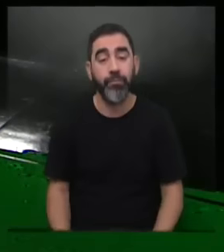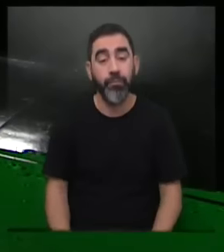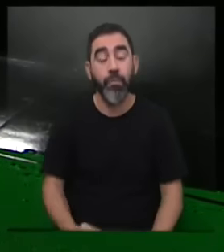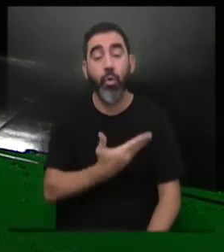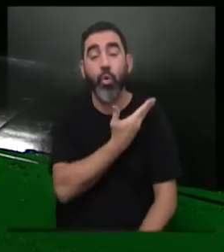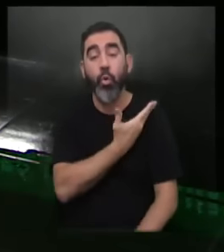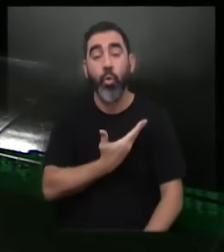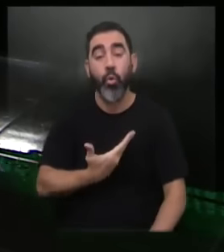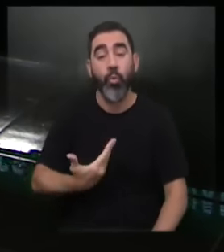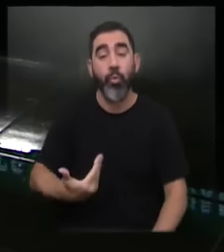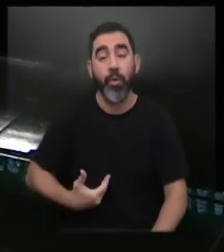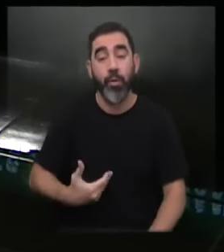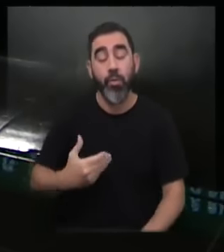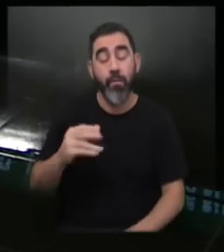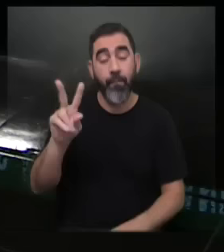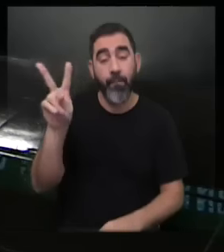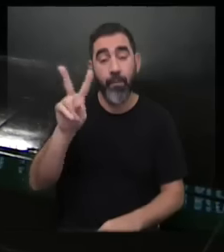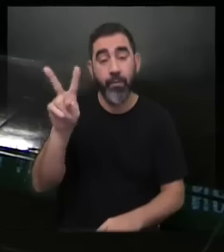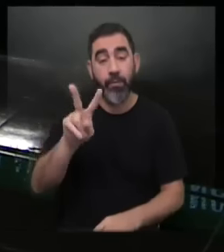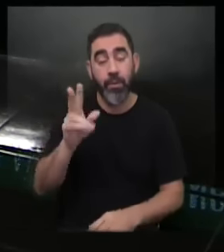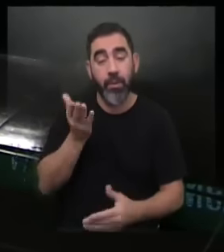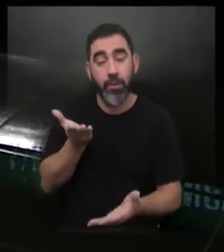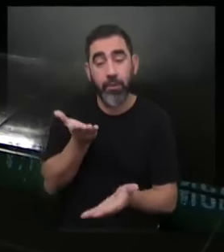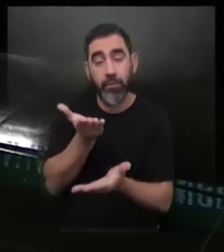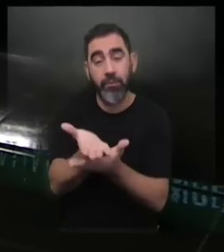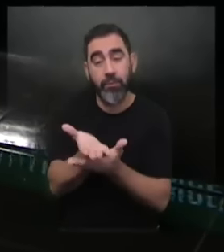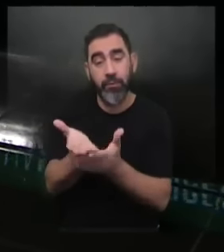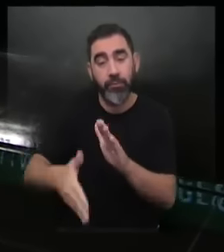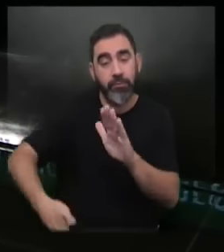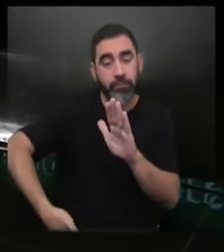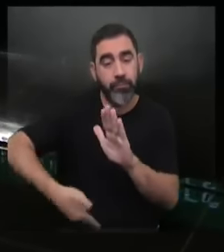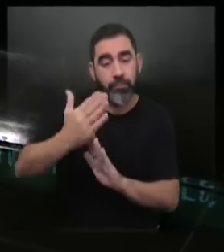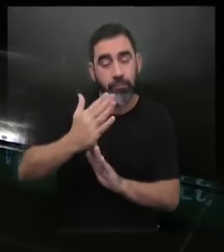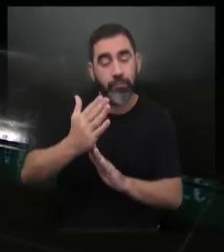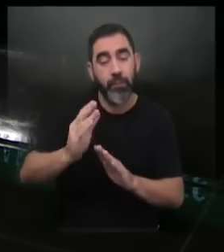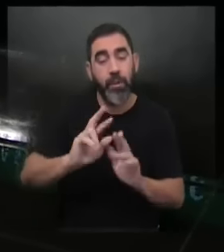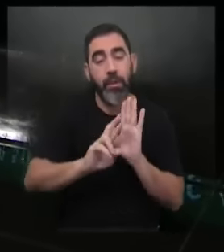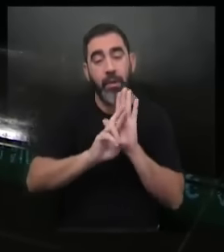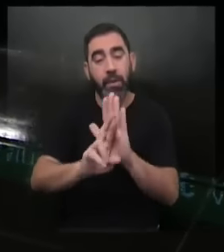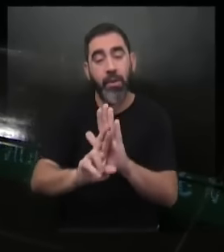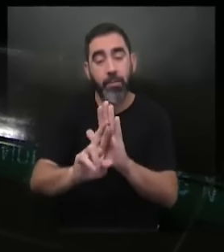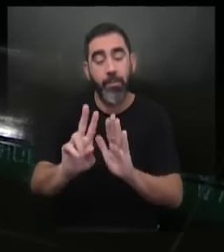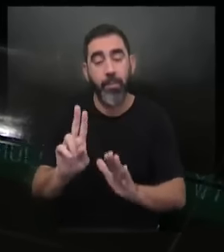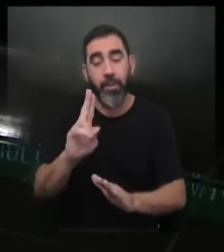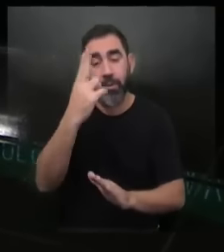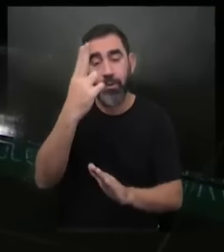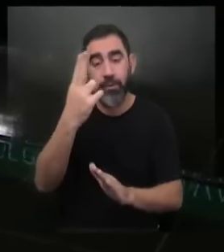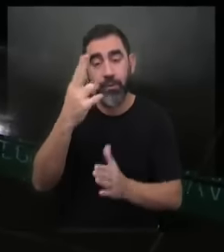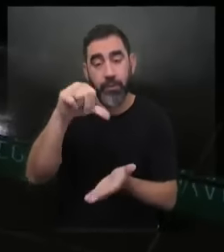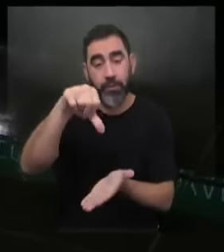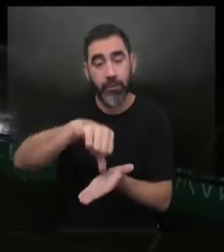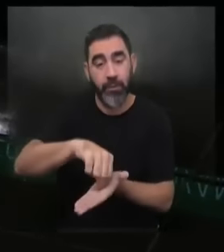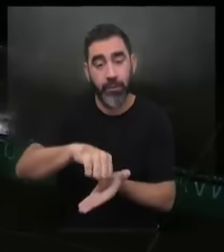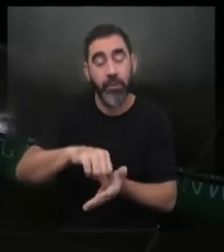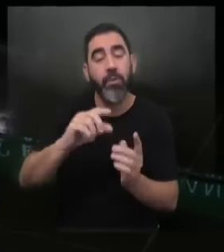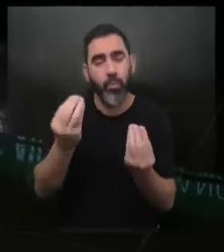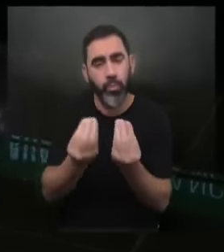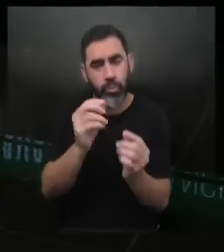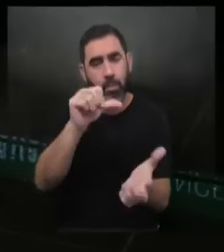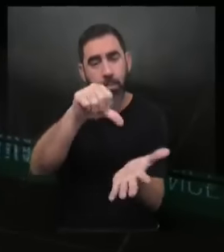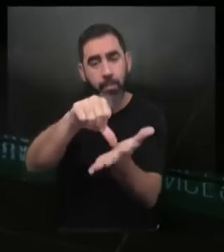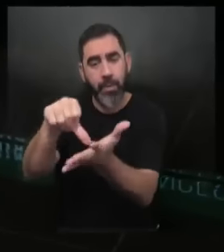gobierno de ese país exigió el retiro inmediato de la representación diplomática de nuestro país y de varios